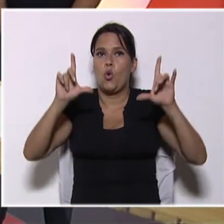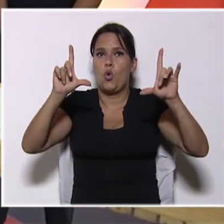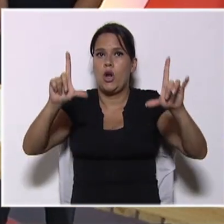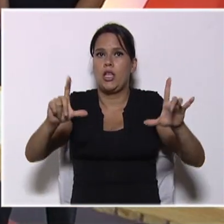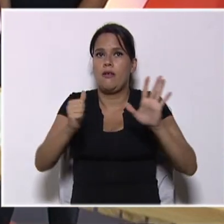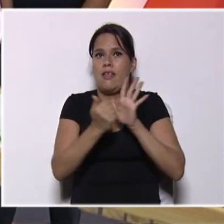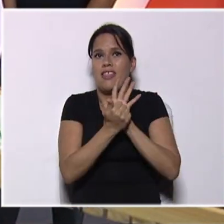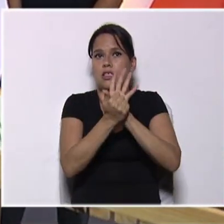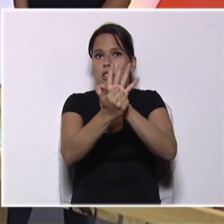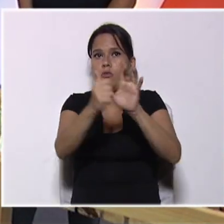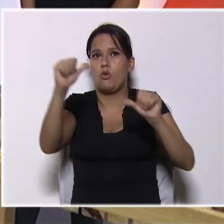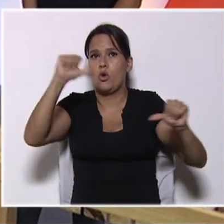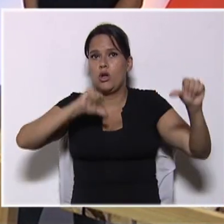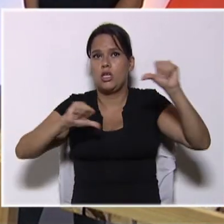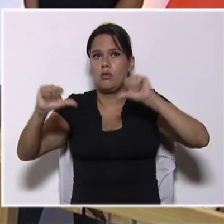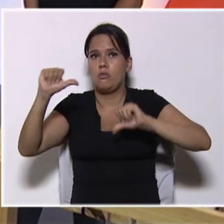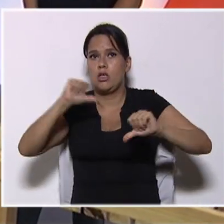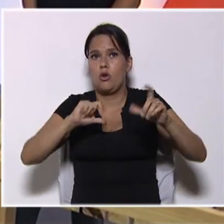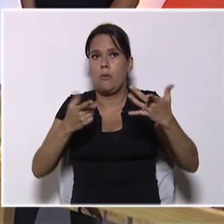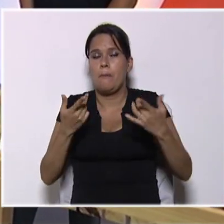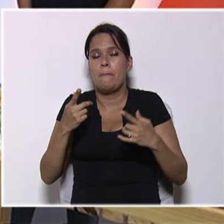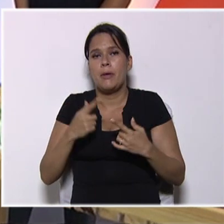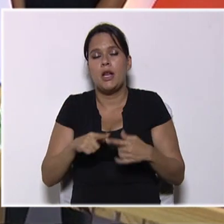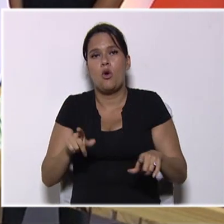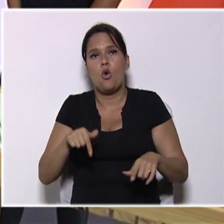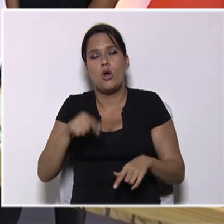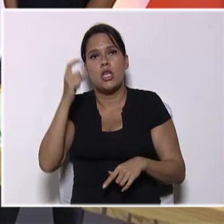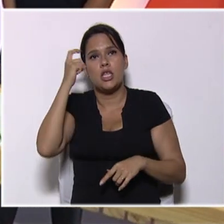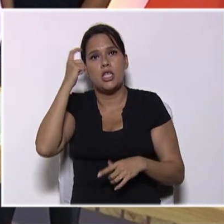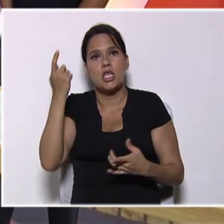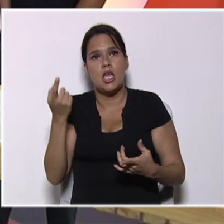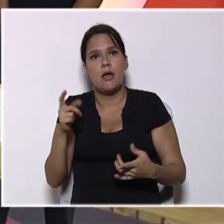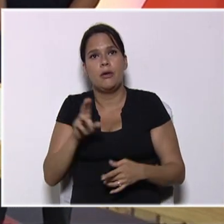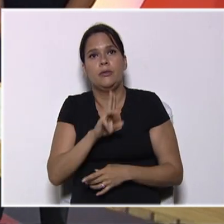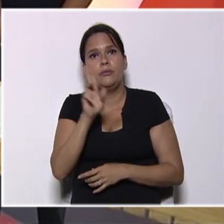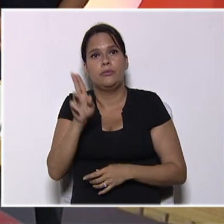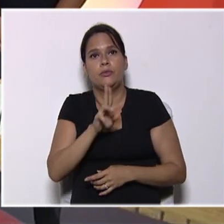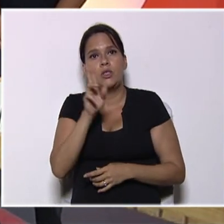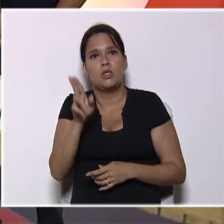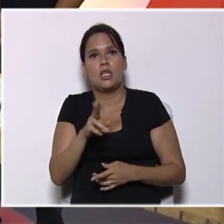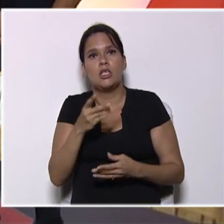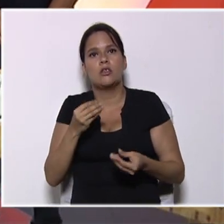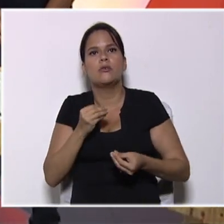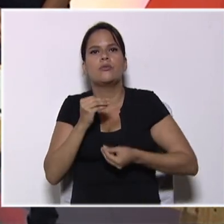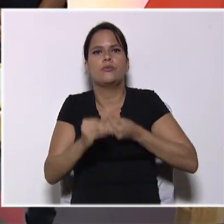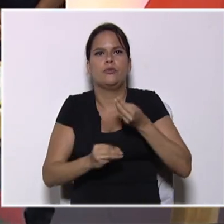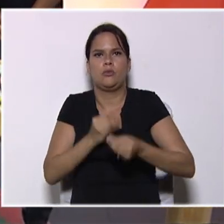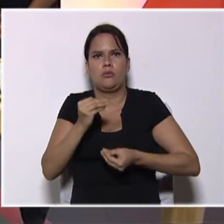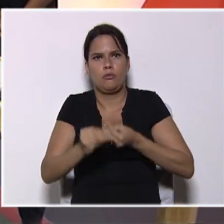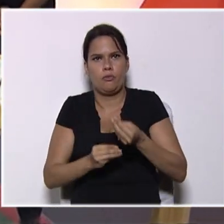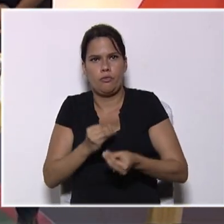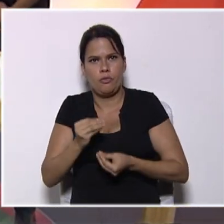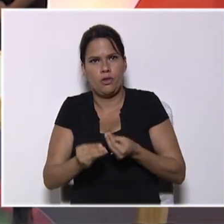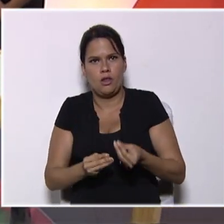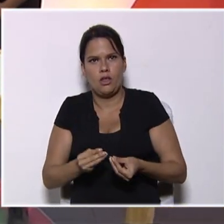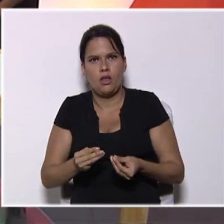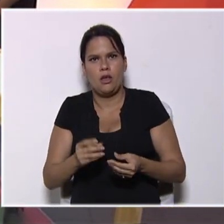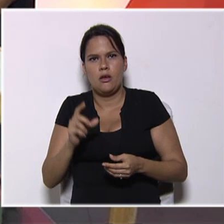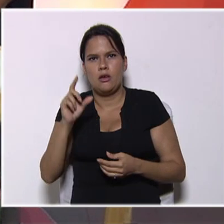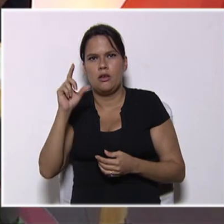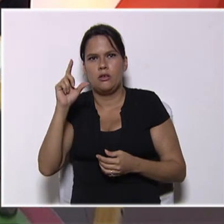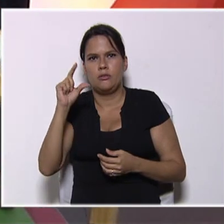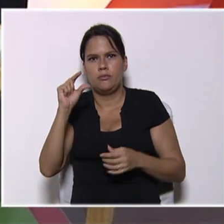gran cantidad de elementos que hoy en día están utilizados dentro de la elaboración de